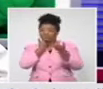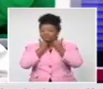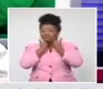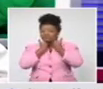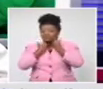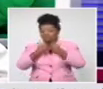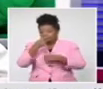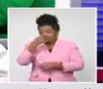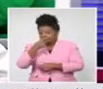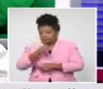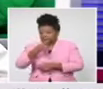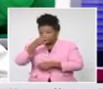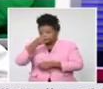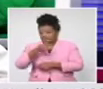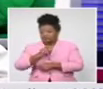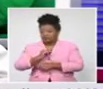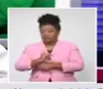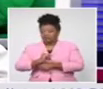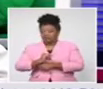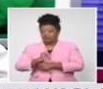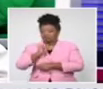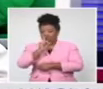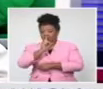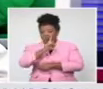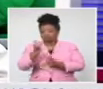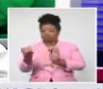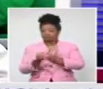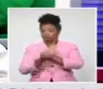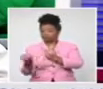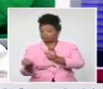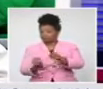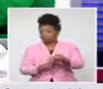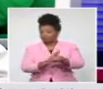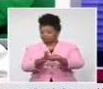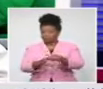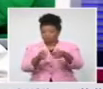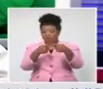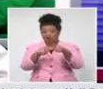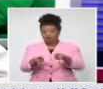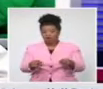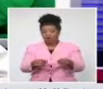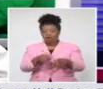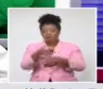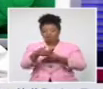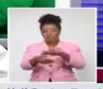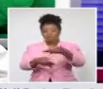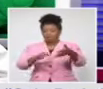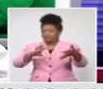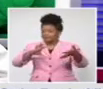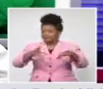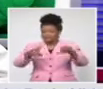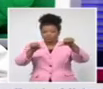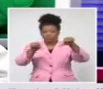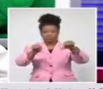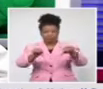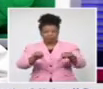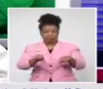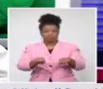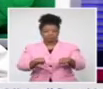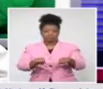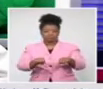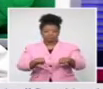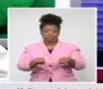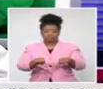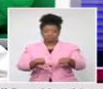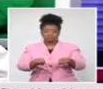nasal, se hizo el diagnóstico, se confirmó, pero con una evolución con muchas complicaciones, por lo que solo